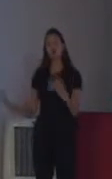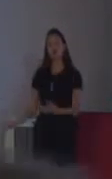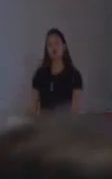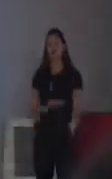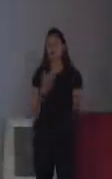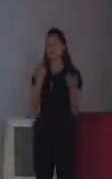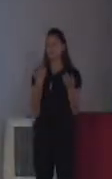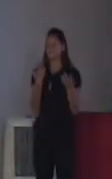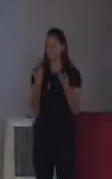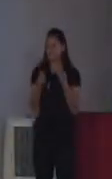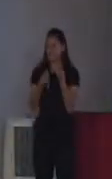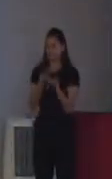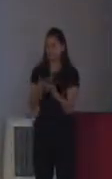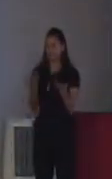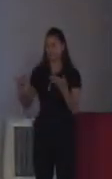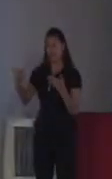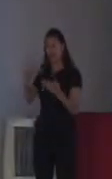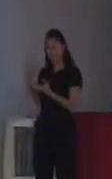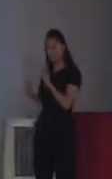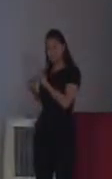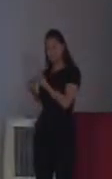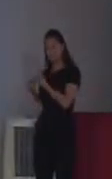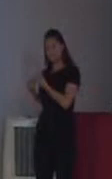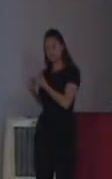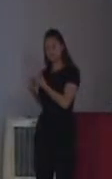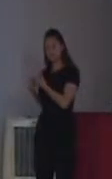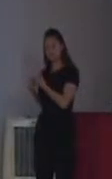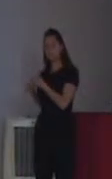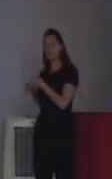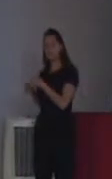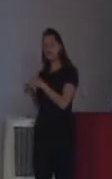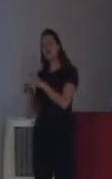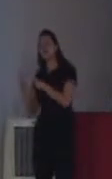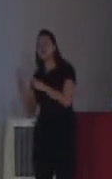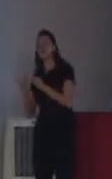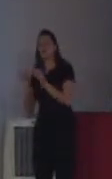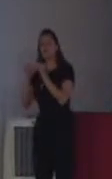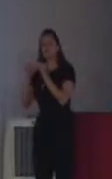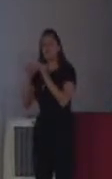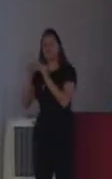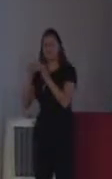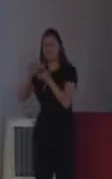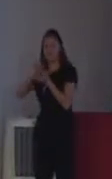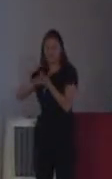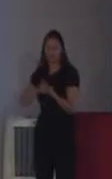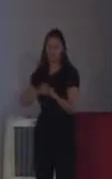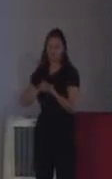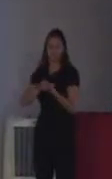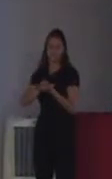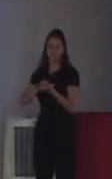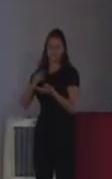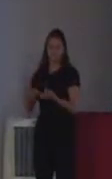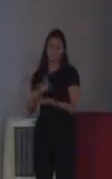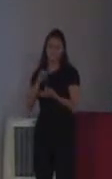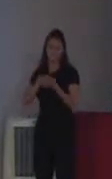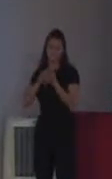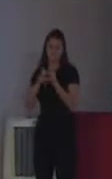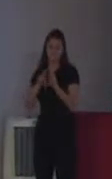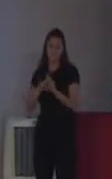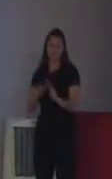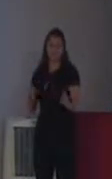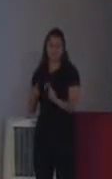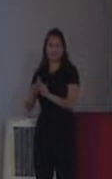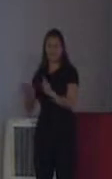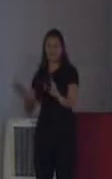ser las cosas que hacía antes, pero ya de otra manera, y ahí vuelve otra vez a reiterarse el hecho de la diferencia, ¿no? O sea, digamos,